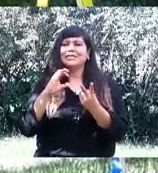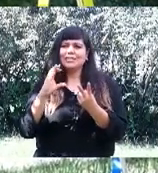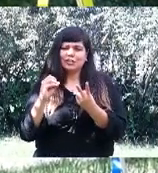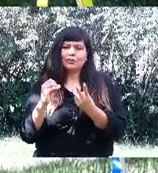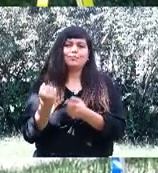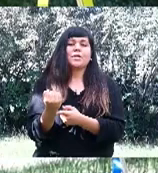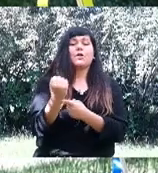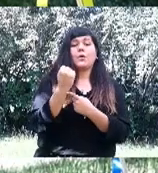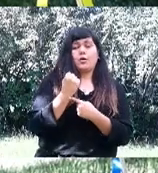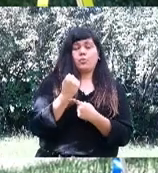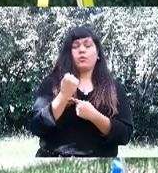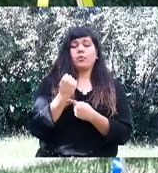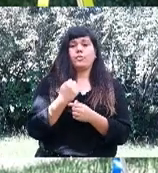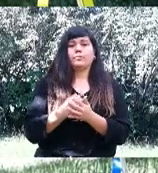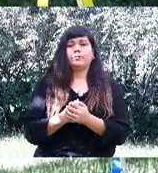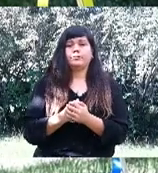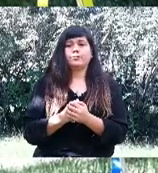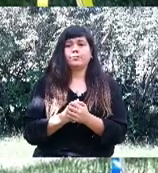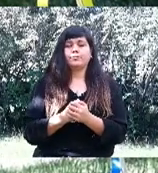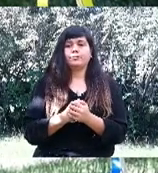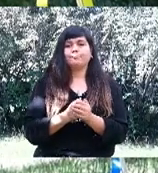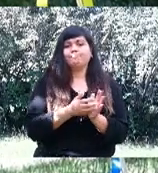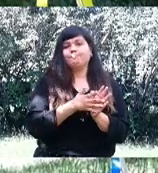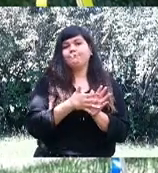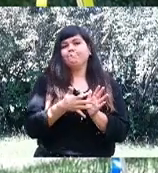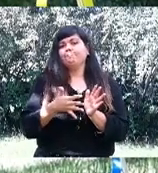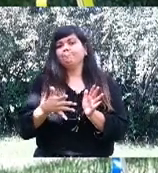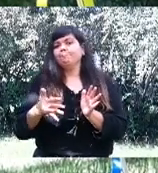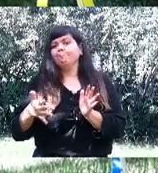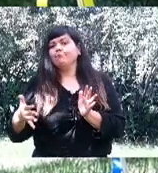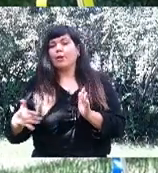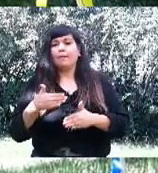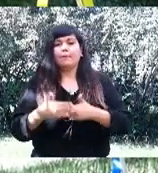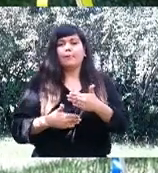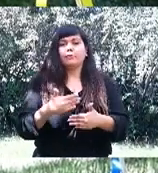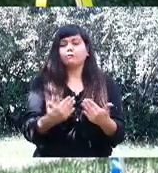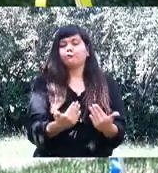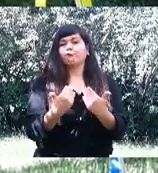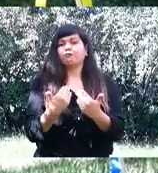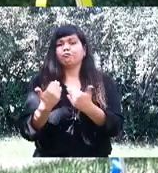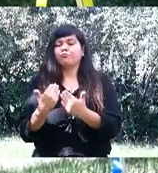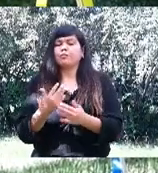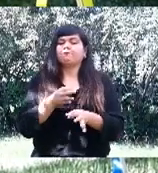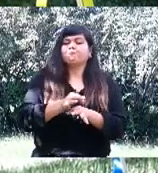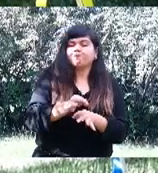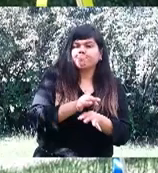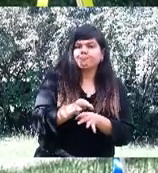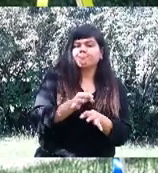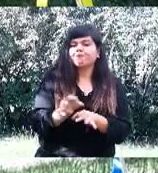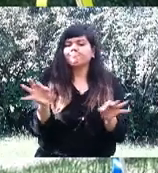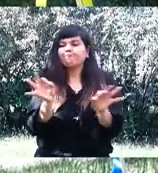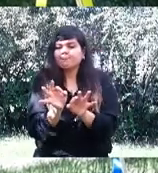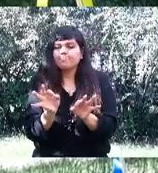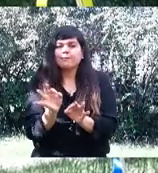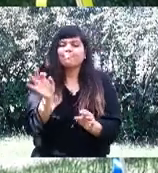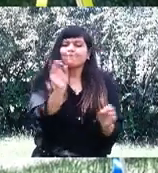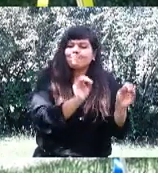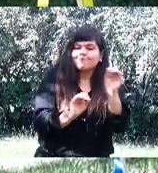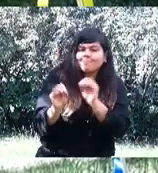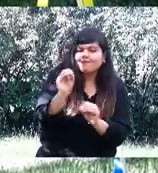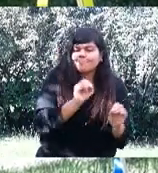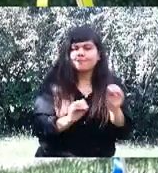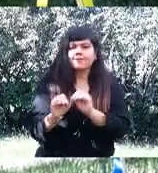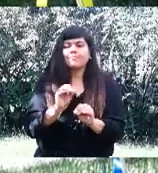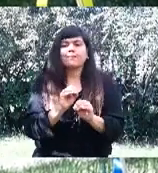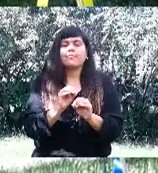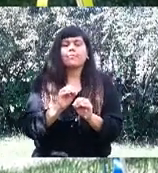ayudó eh eh durante la mayor parte del proceso asesorándolos y eh desarrollando diseñando